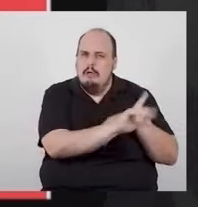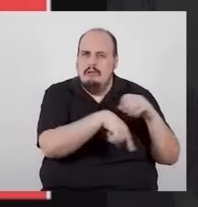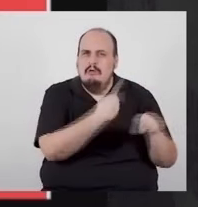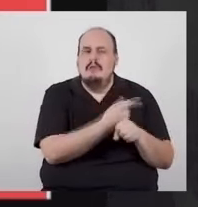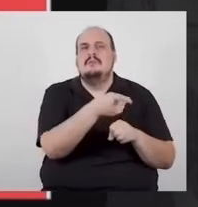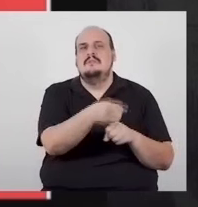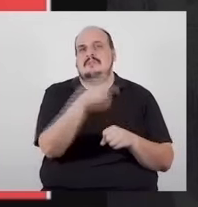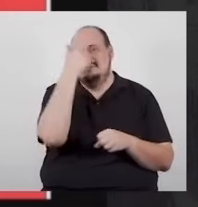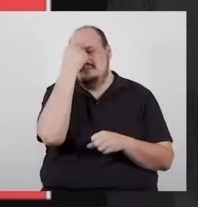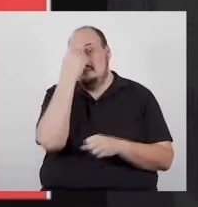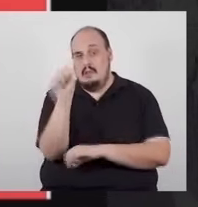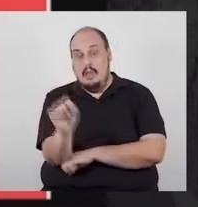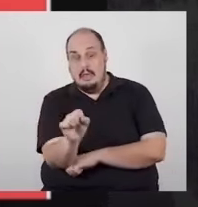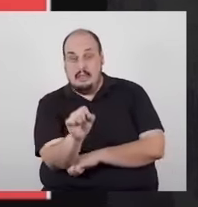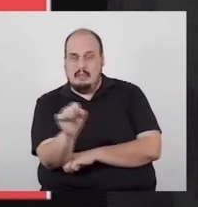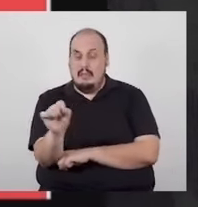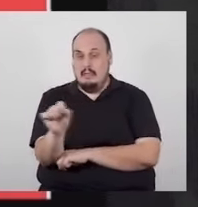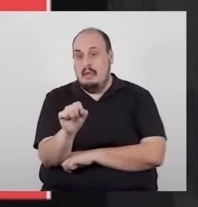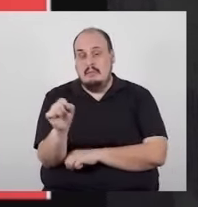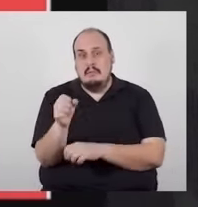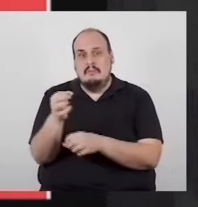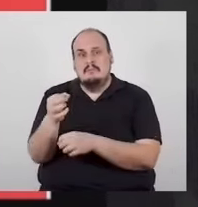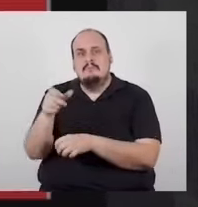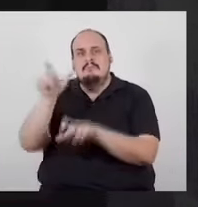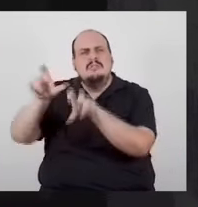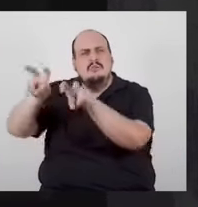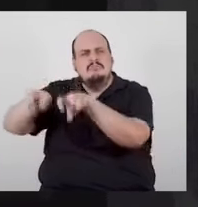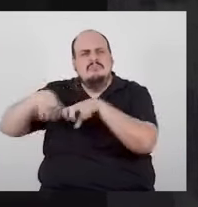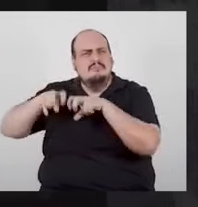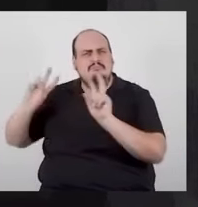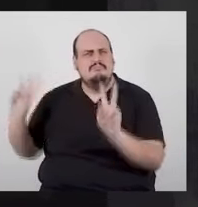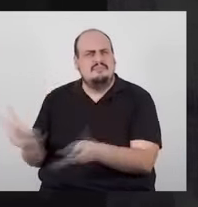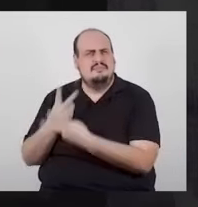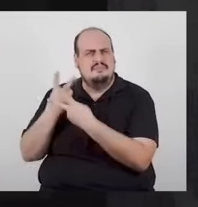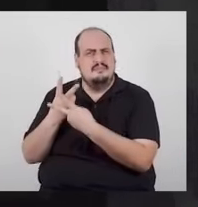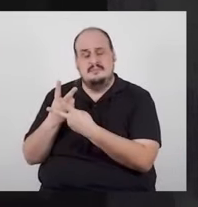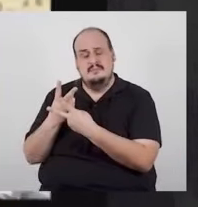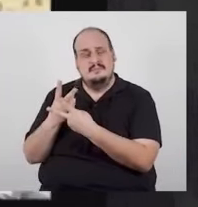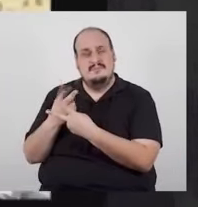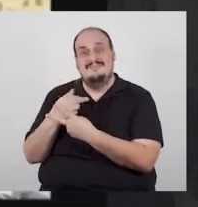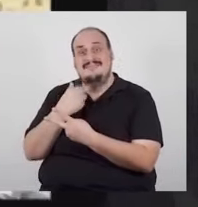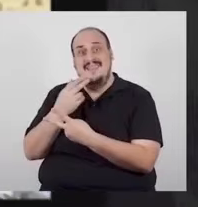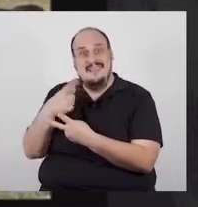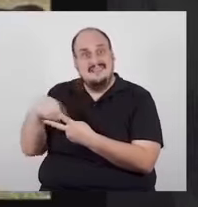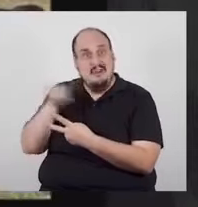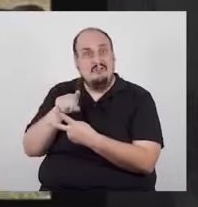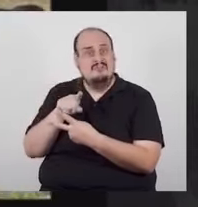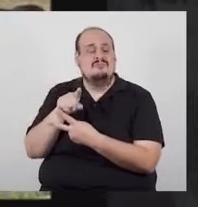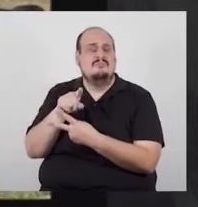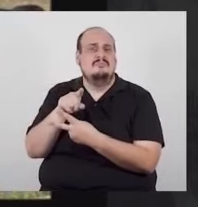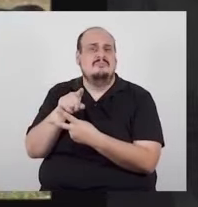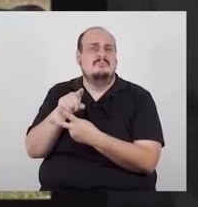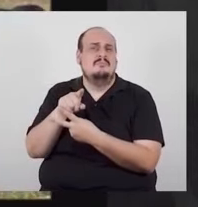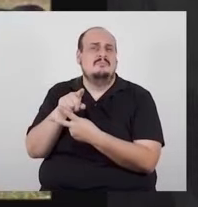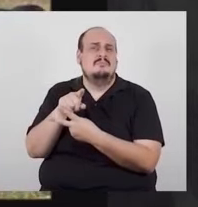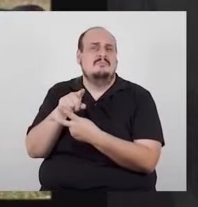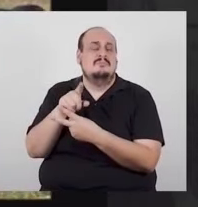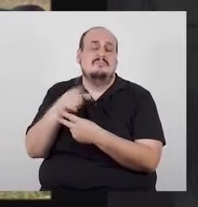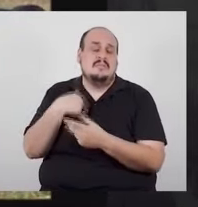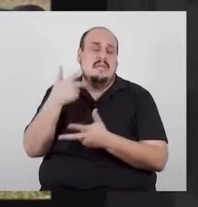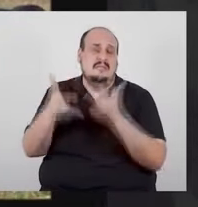conductor alcoholizado, perdieron la vida. Para todos esos hijos, todas esas hijas, es también esta charla, que yo con